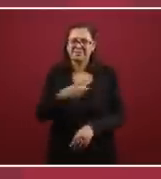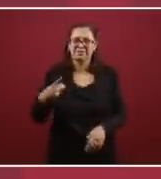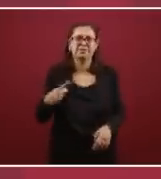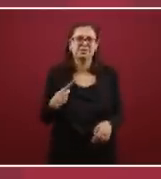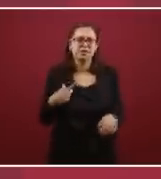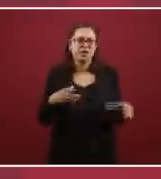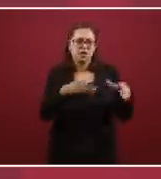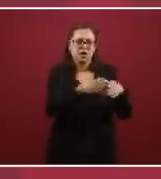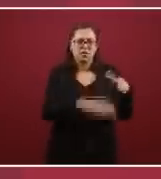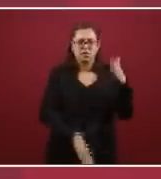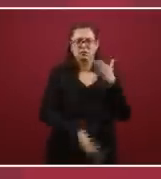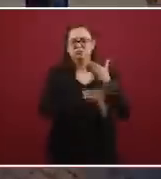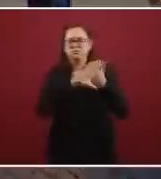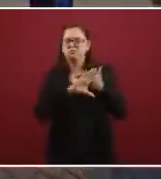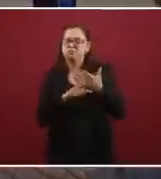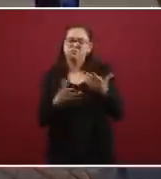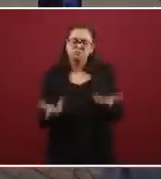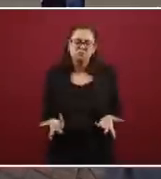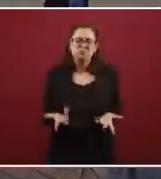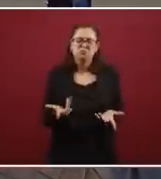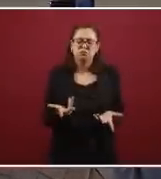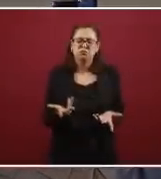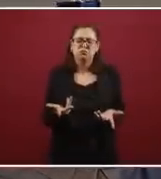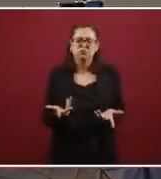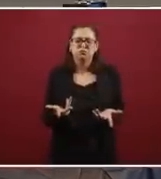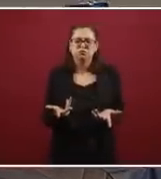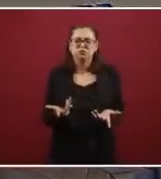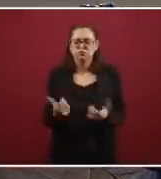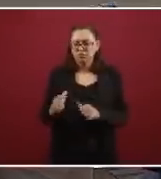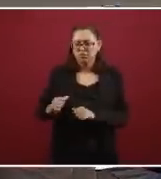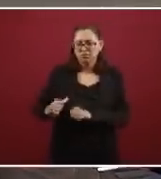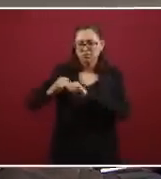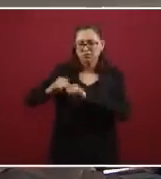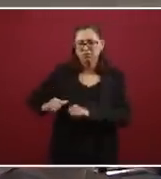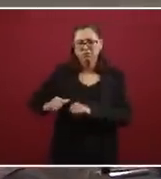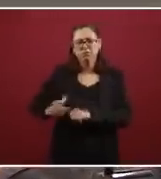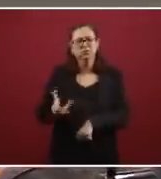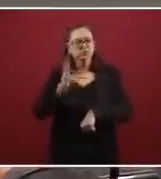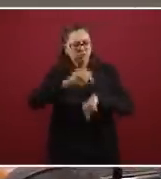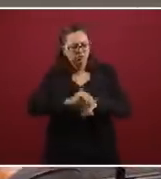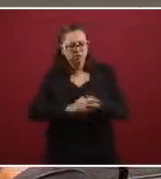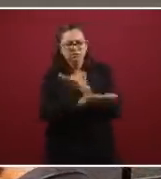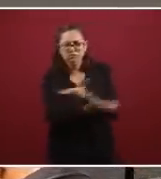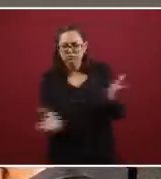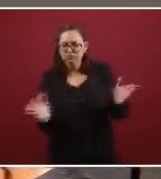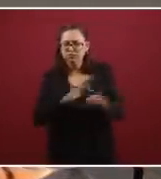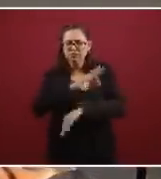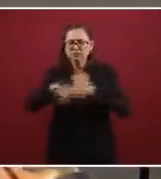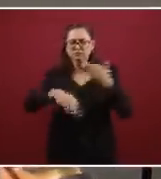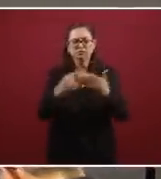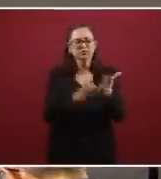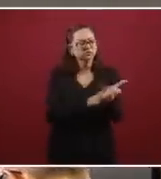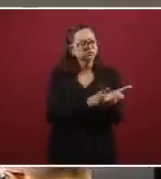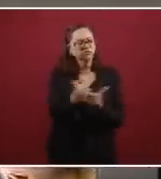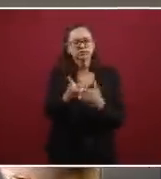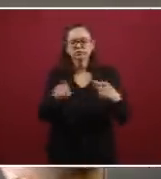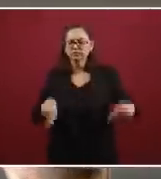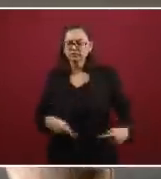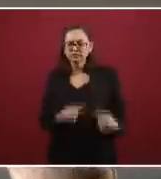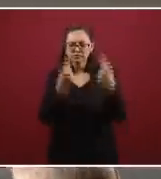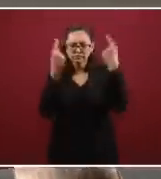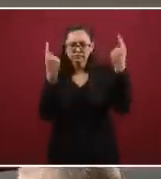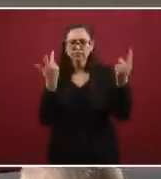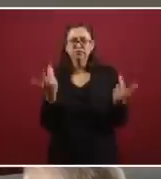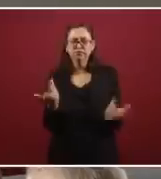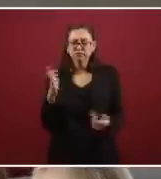tiene que garantizarse por parte de la autoridad el derecho a disentir. Estamos construyendo una